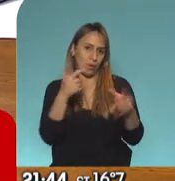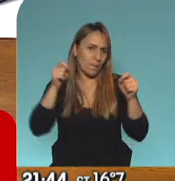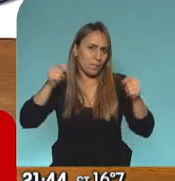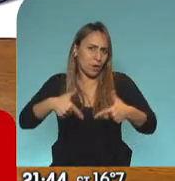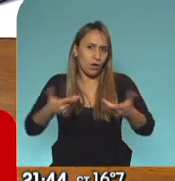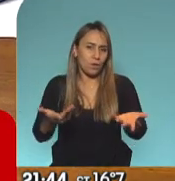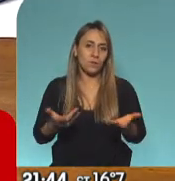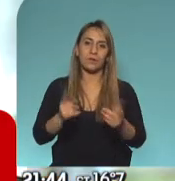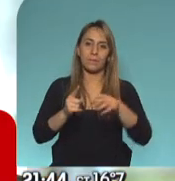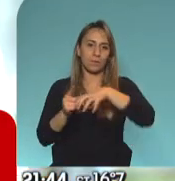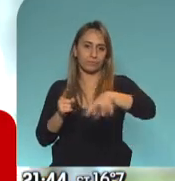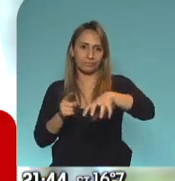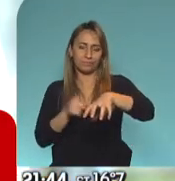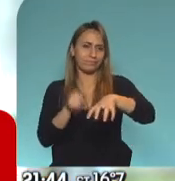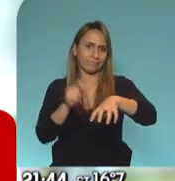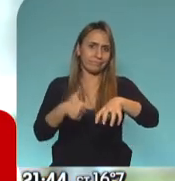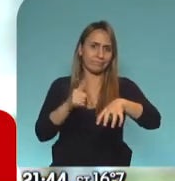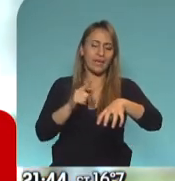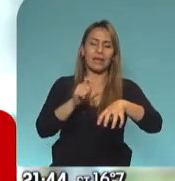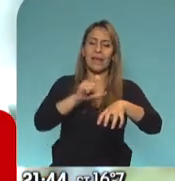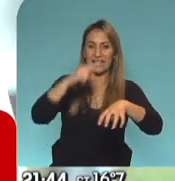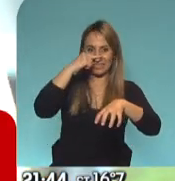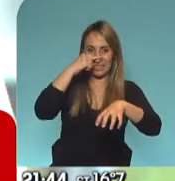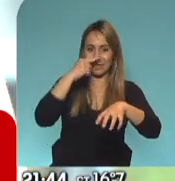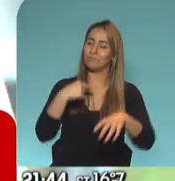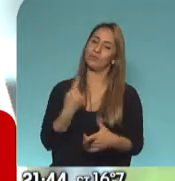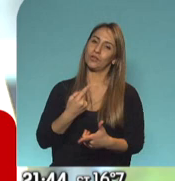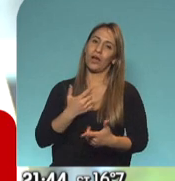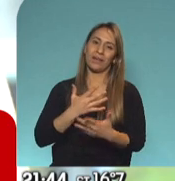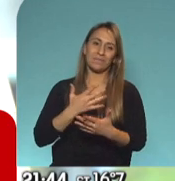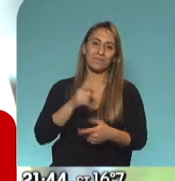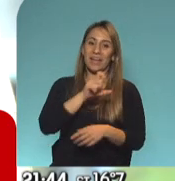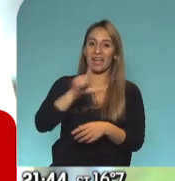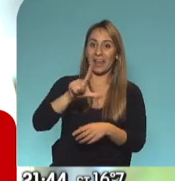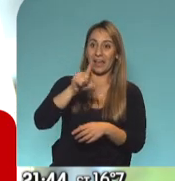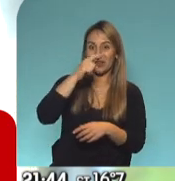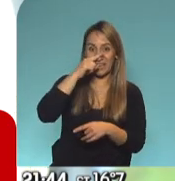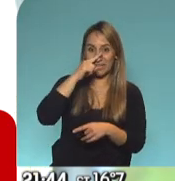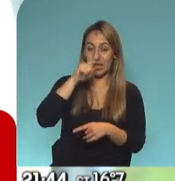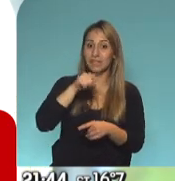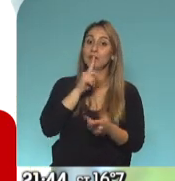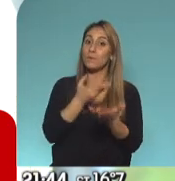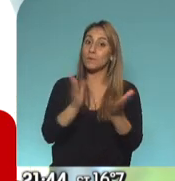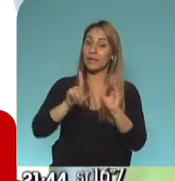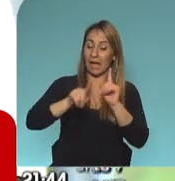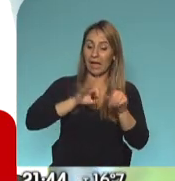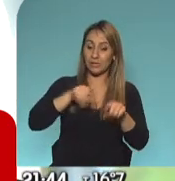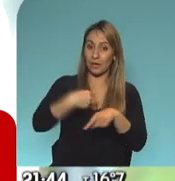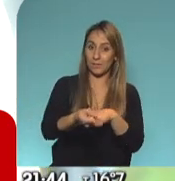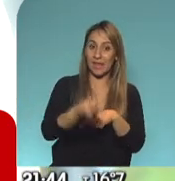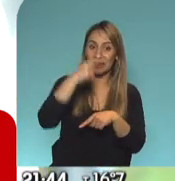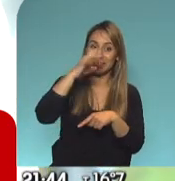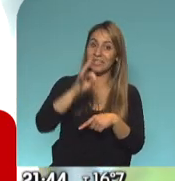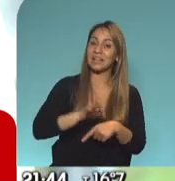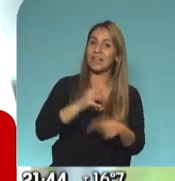emblemático, estratégico. Teniendo en cuenta que nuestro querido canal, la televisión pública, cumple el año que viene, el 17 de octubre, 70 años, nos